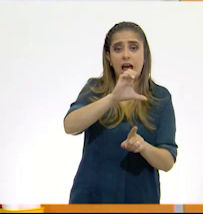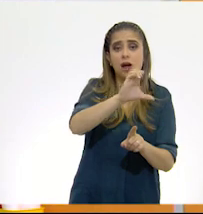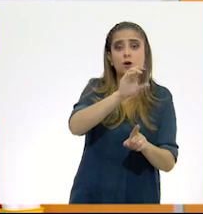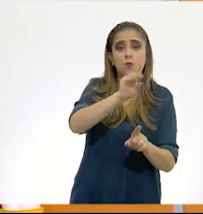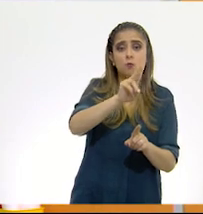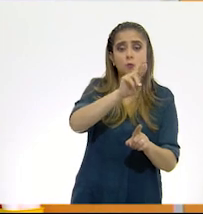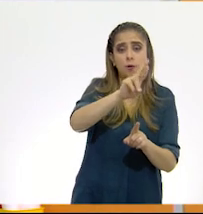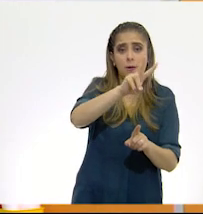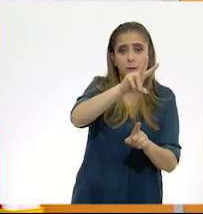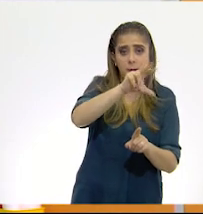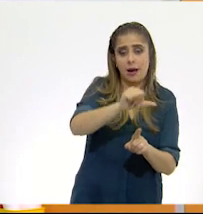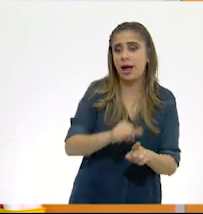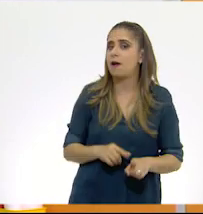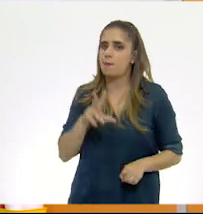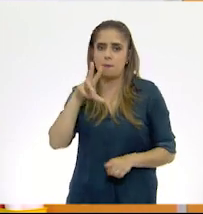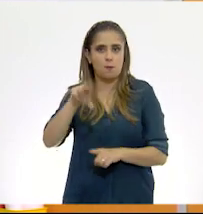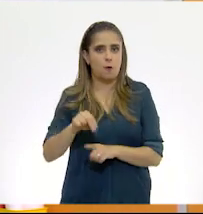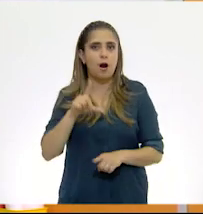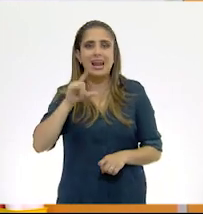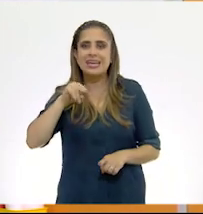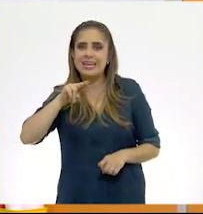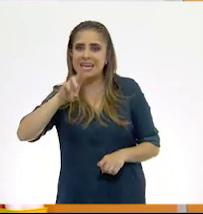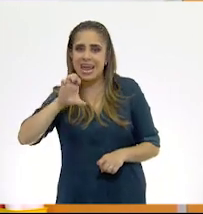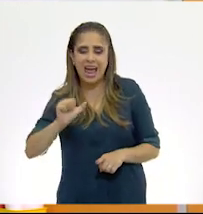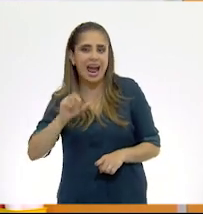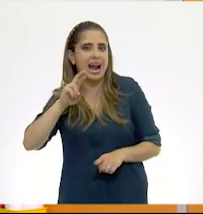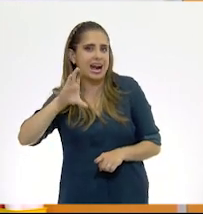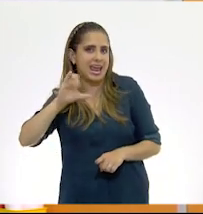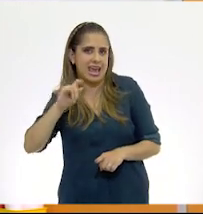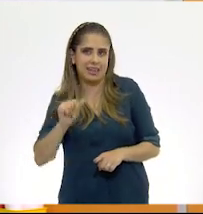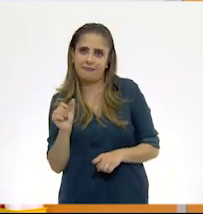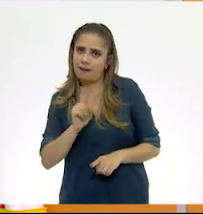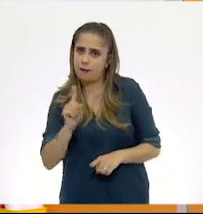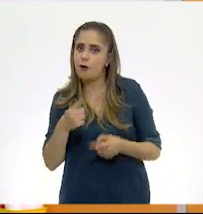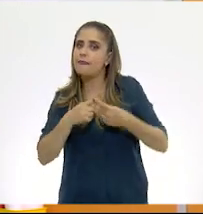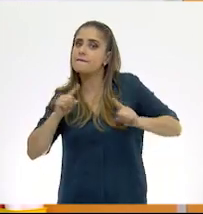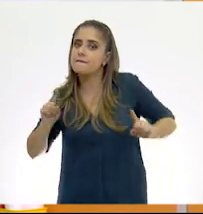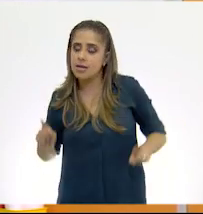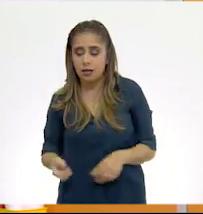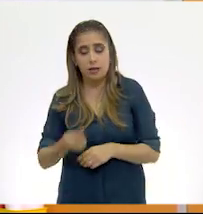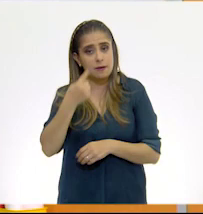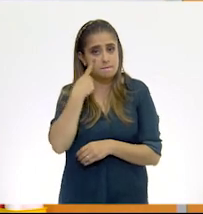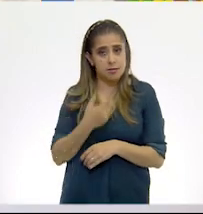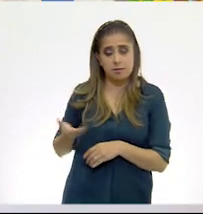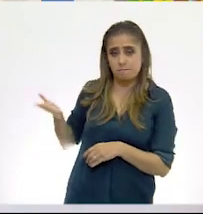de dirección. Pero, ¿qué te parece si las observamos en pantalla?